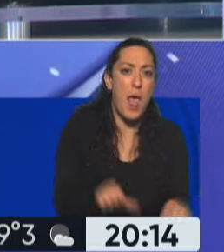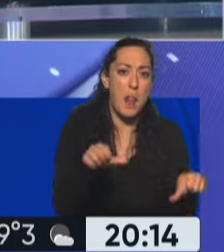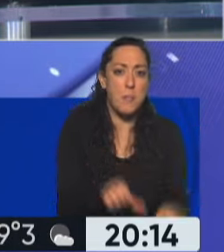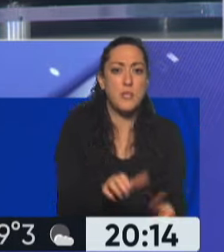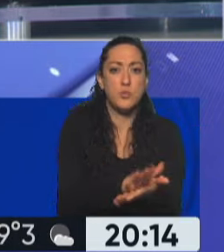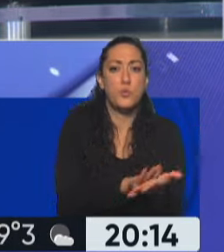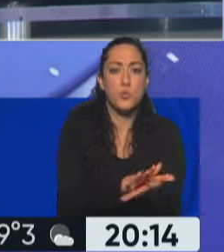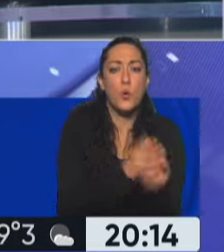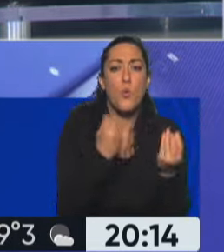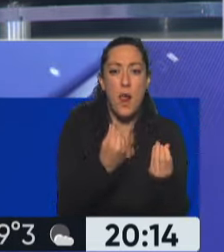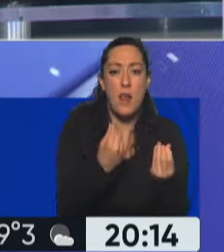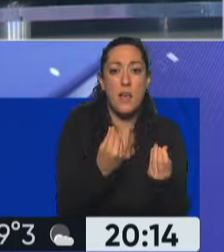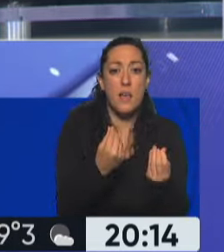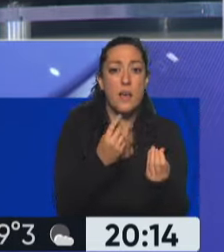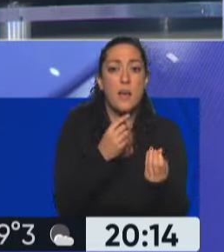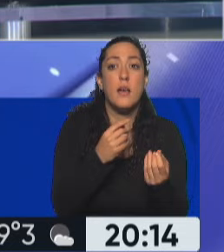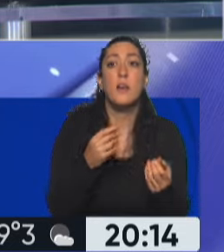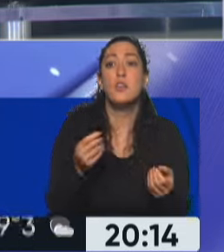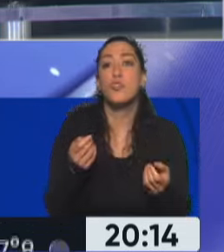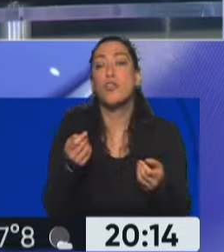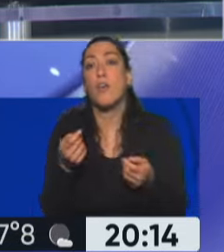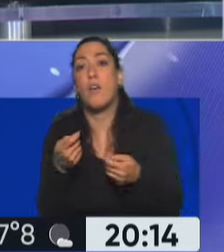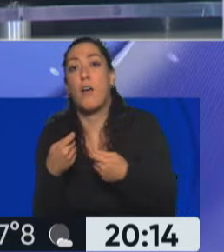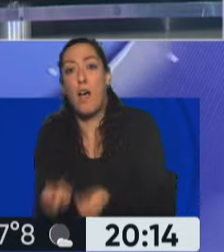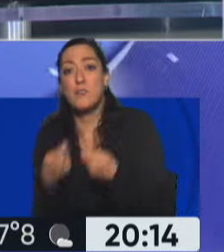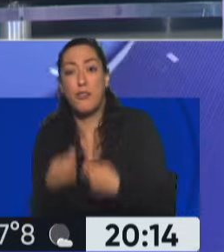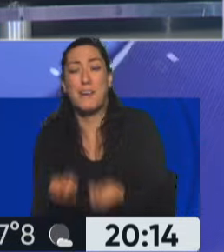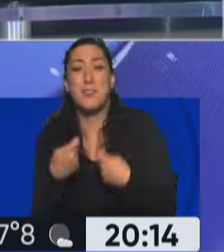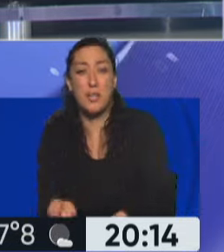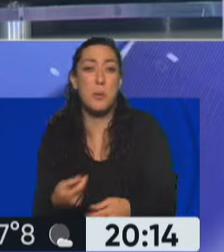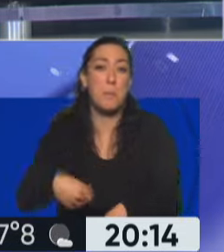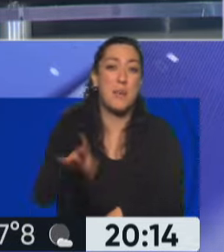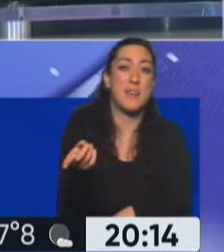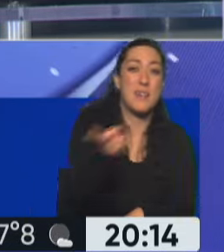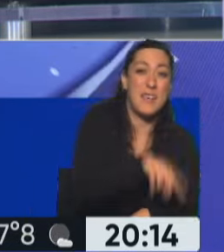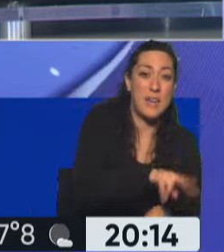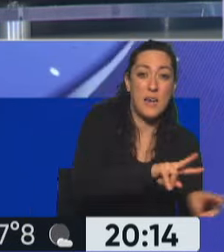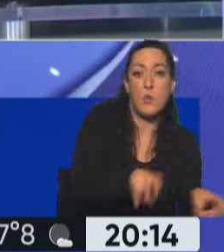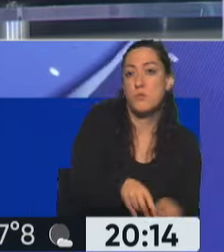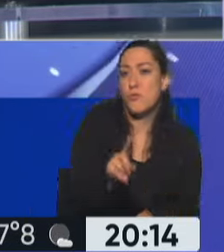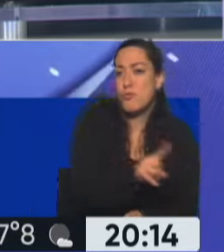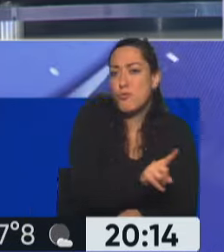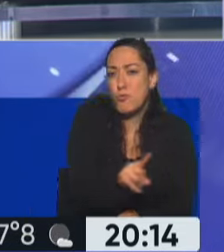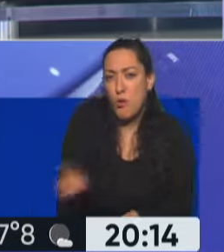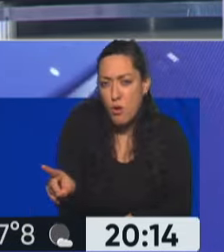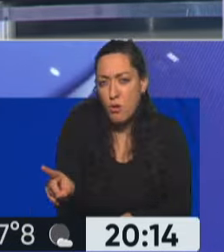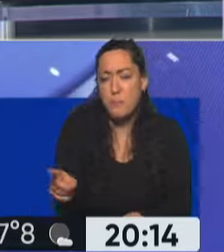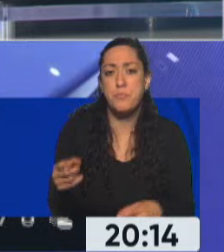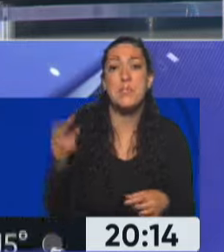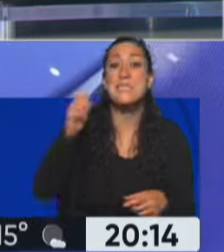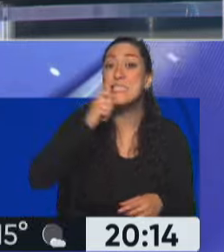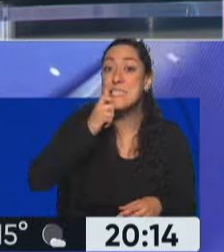déficit fiscal o sea el déficit fiscal a cero Entonces si hay un plan de los de la de la oposición o de distintos sectores